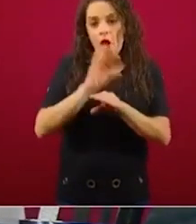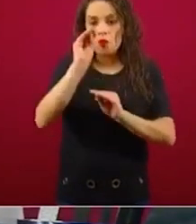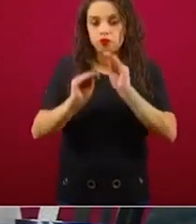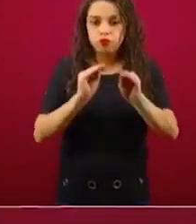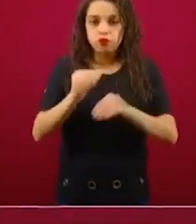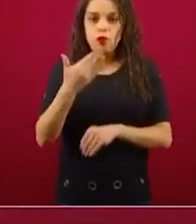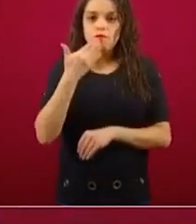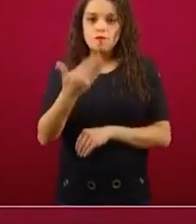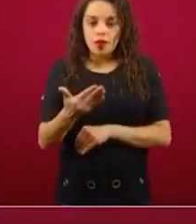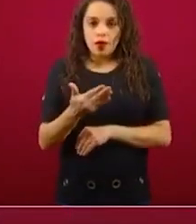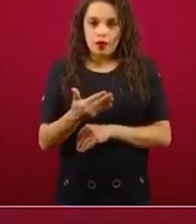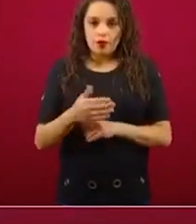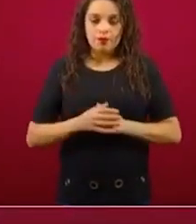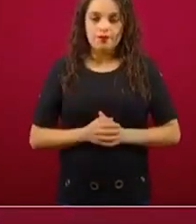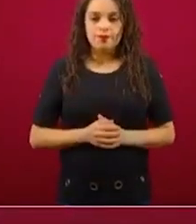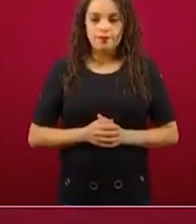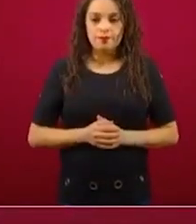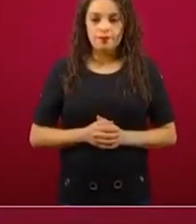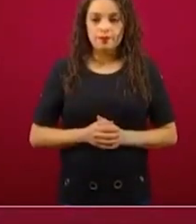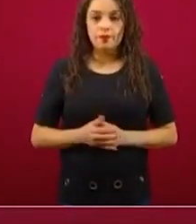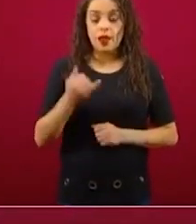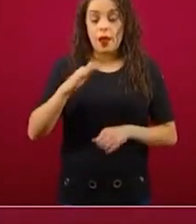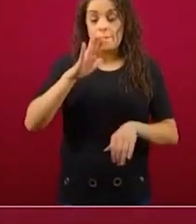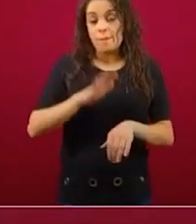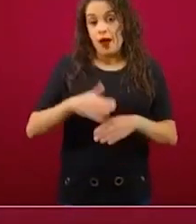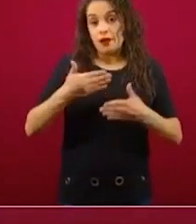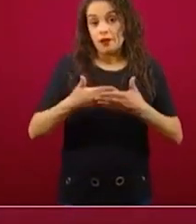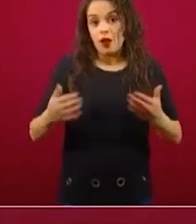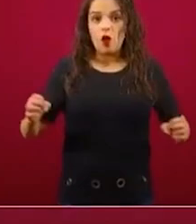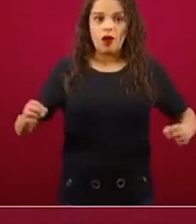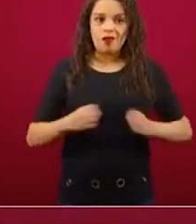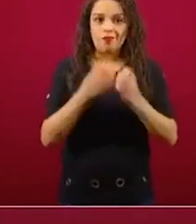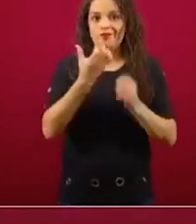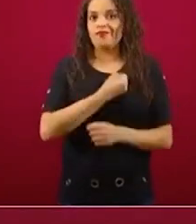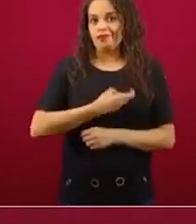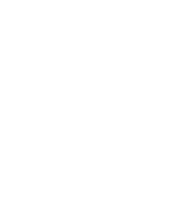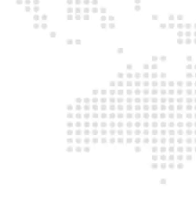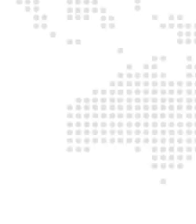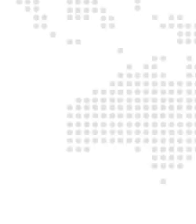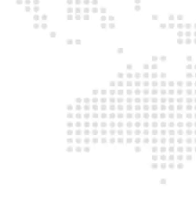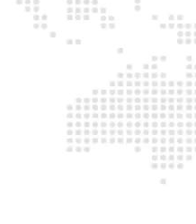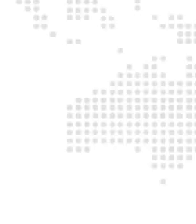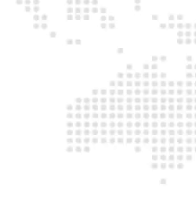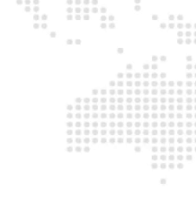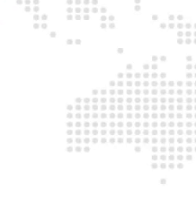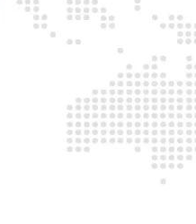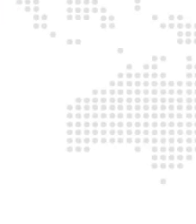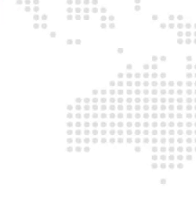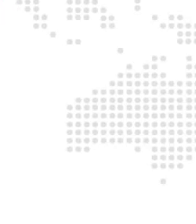oportunamente y más en este momento de esta contingencia sanitaria. Ustedes saben que muchas veces el patrón.